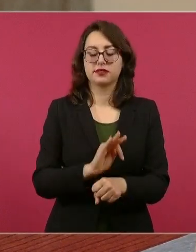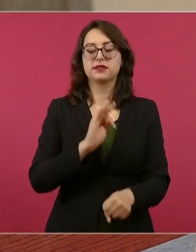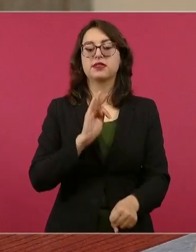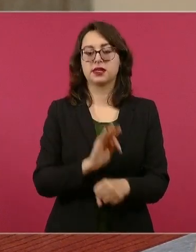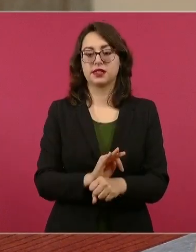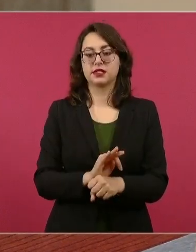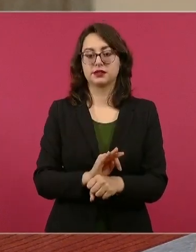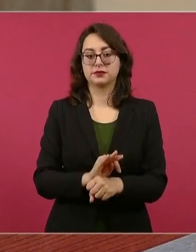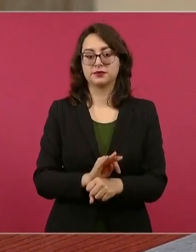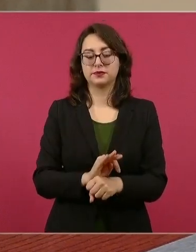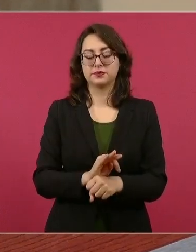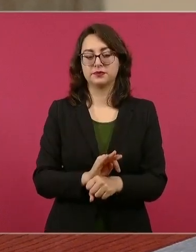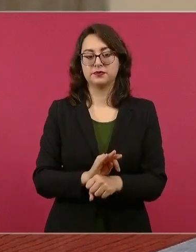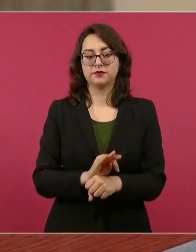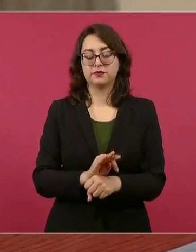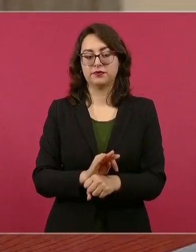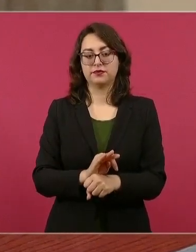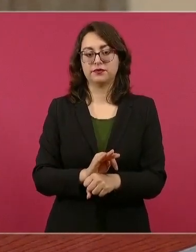no representa